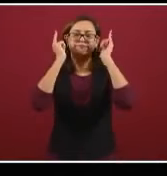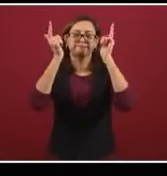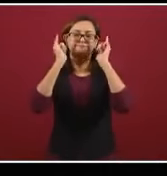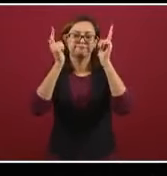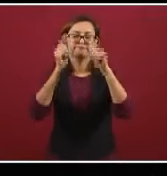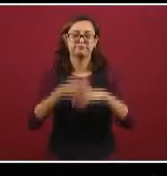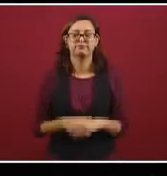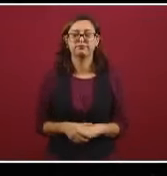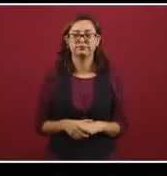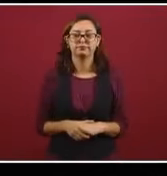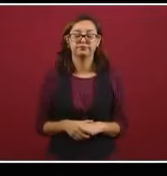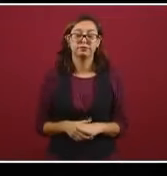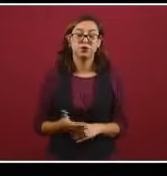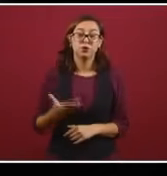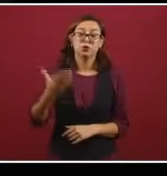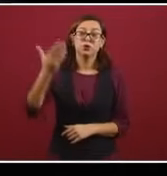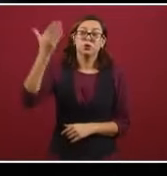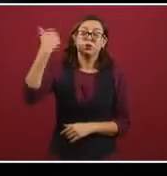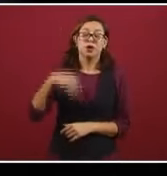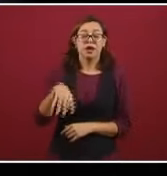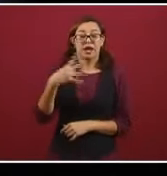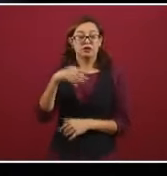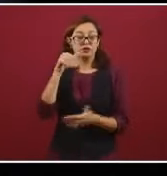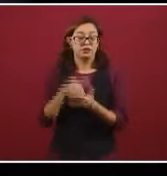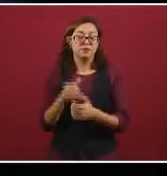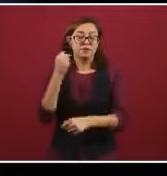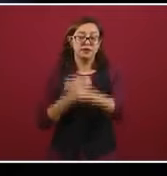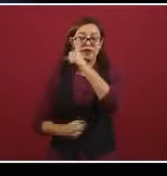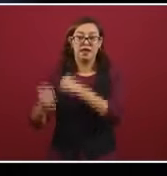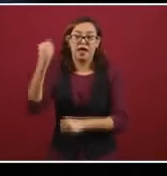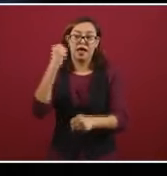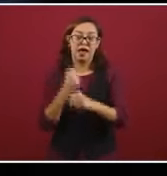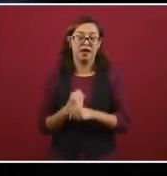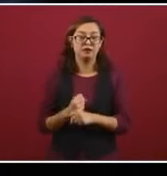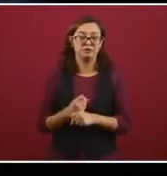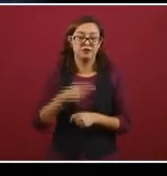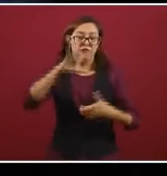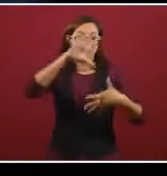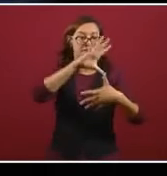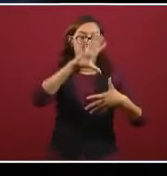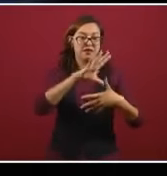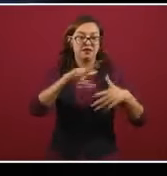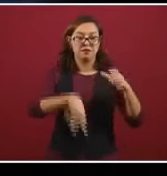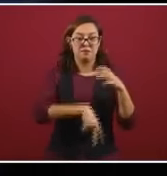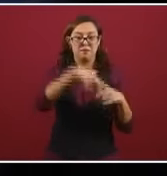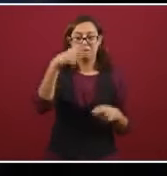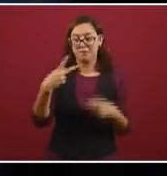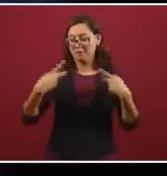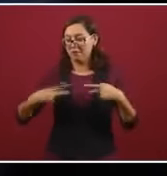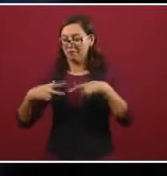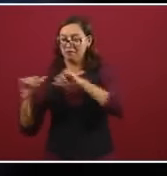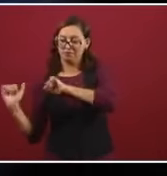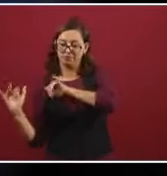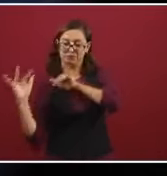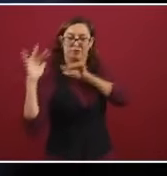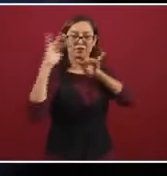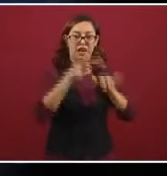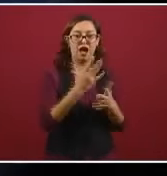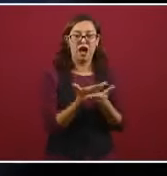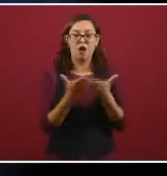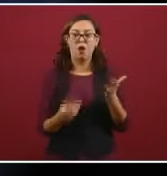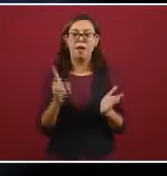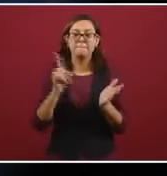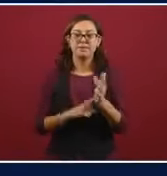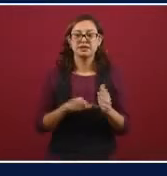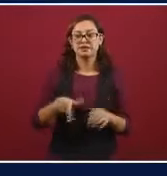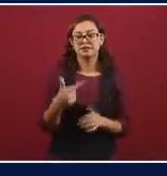Así fue como hace aproximadamente 14.000 años llegaron los primeros pobladores de América, territorio que hoy es habitado por 1.013 millones de